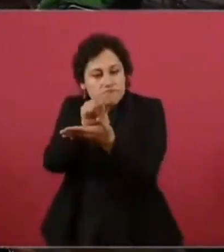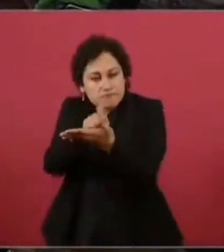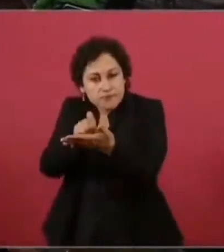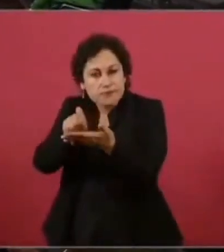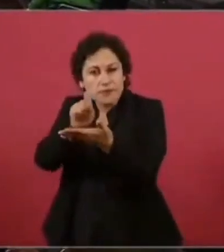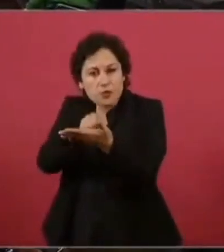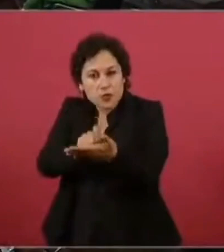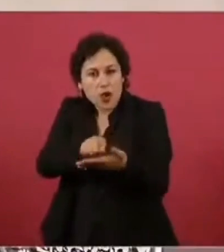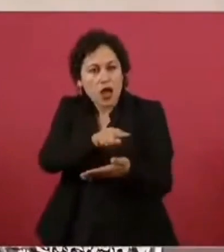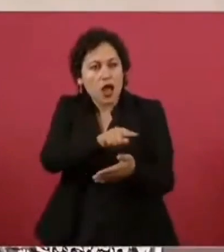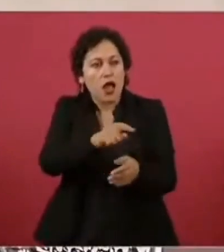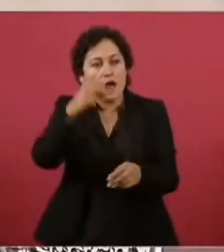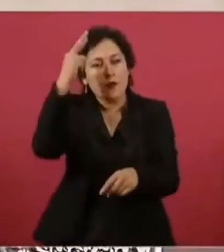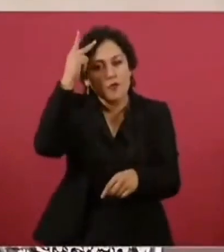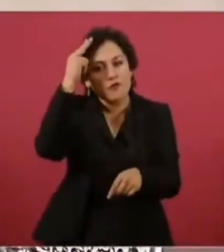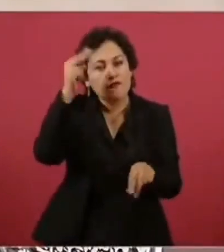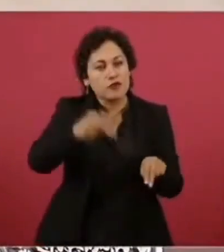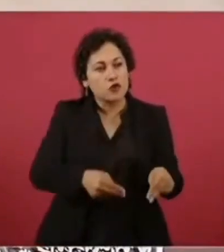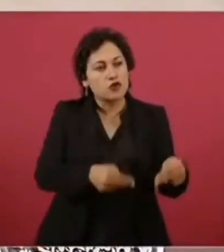que se hicieron